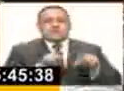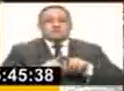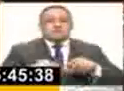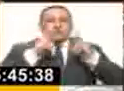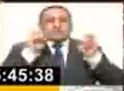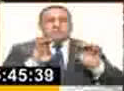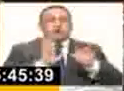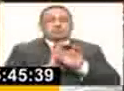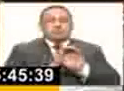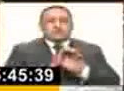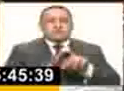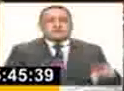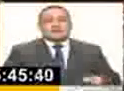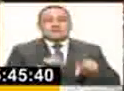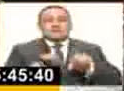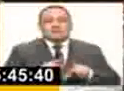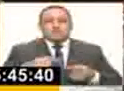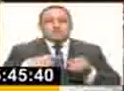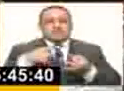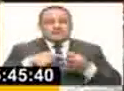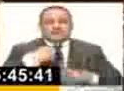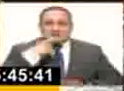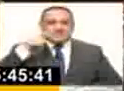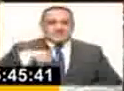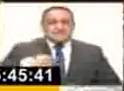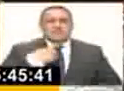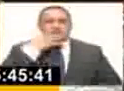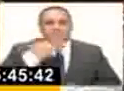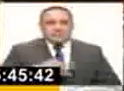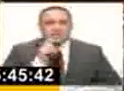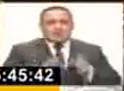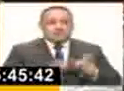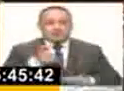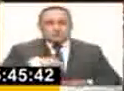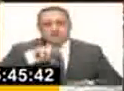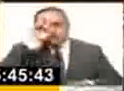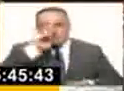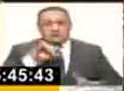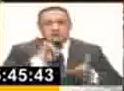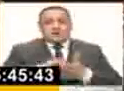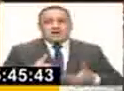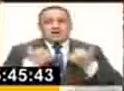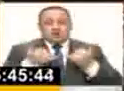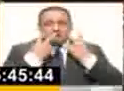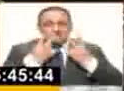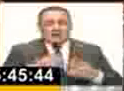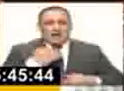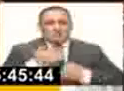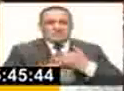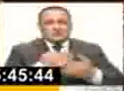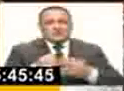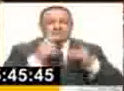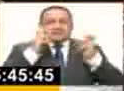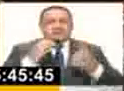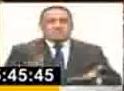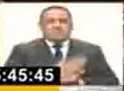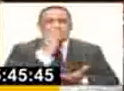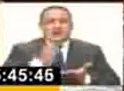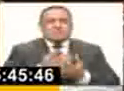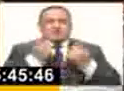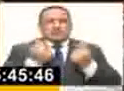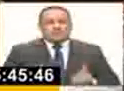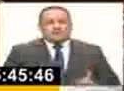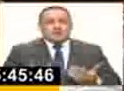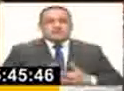constitucional vigente y por las necesidades reales de los peruanos que hoy atraviesan una de las peores crisis económicas y sanitarias que hemos